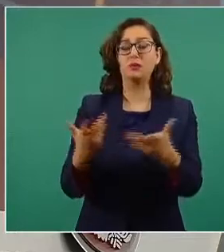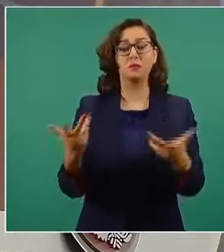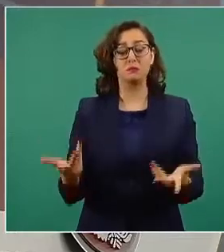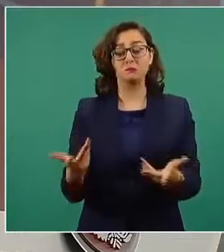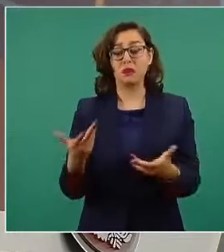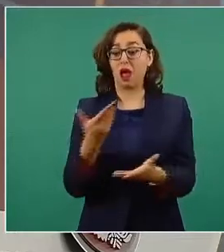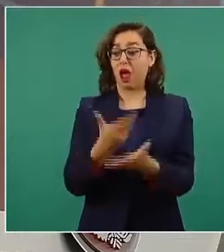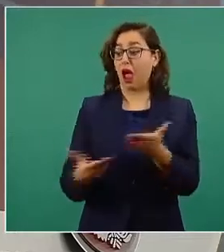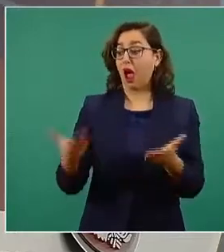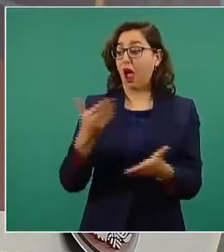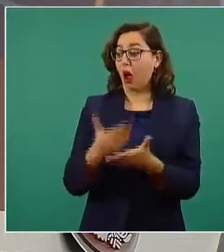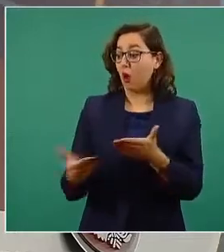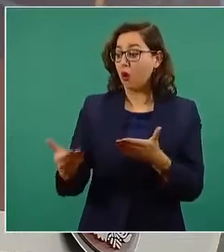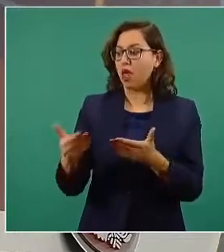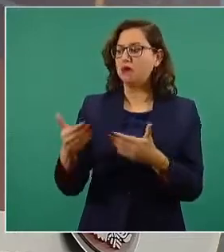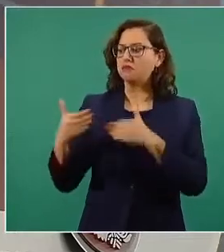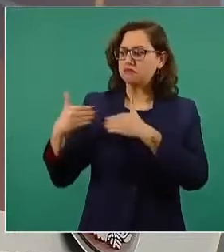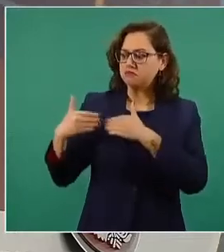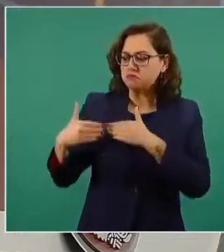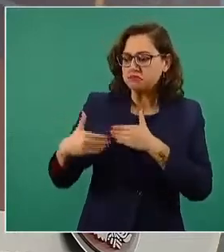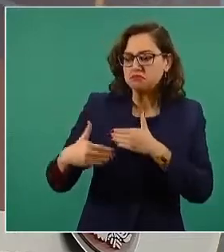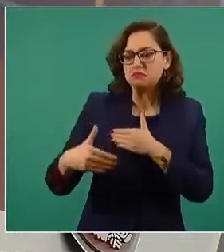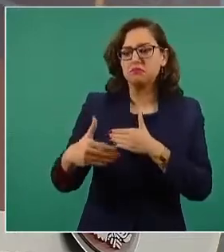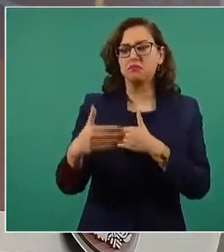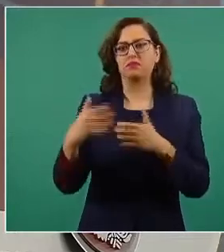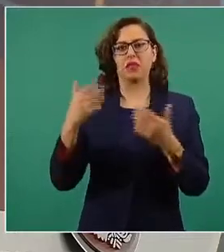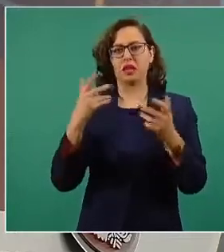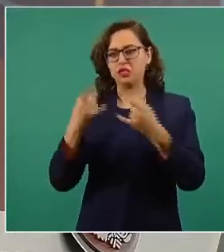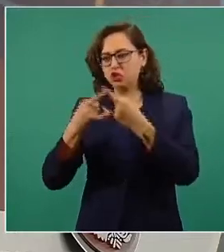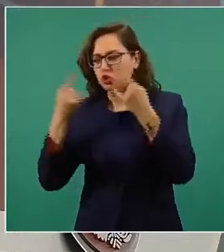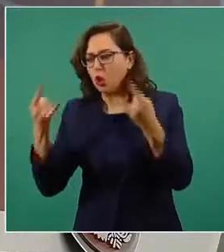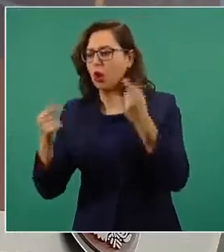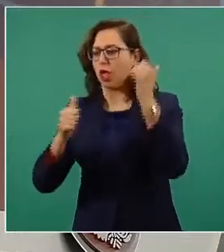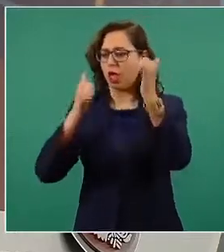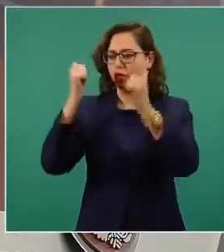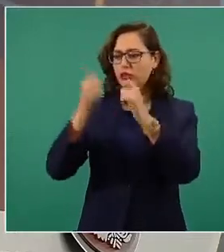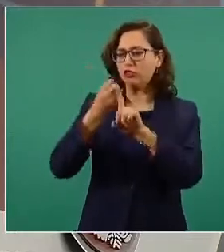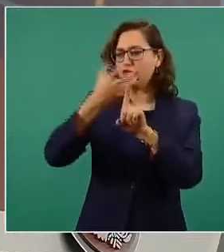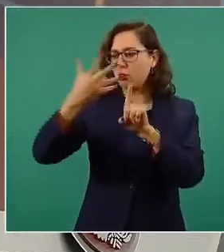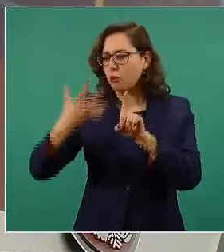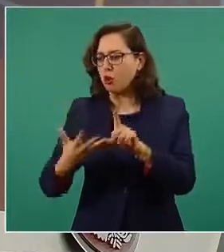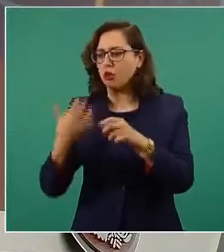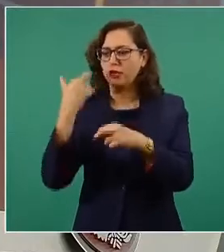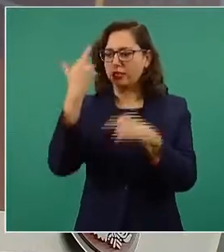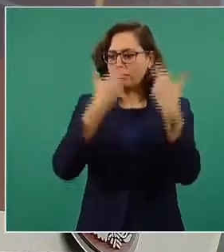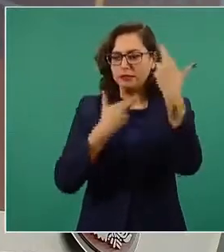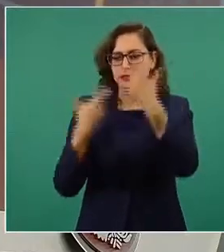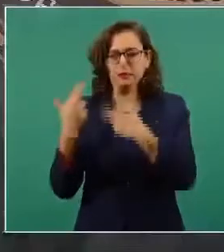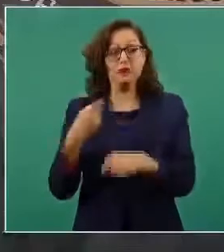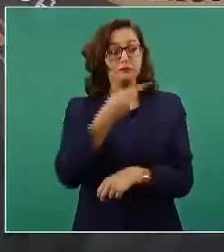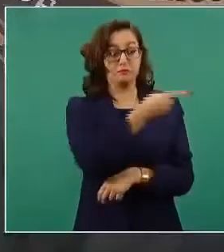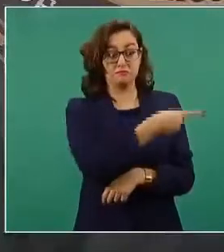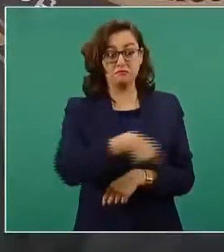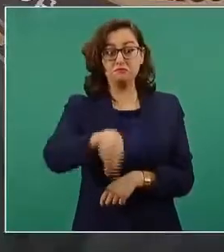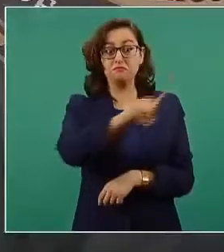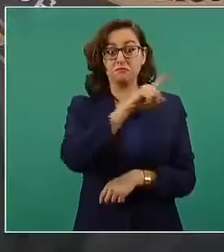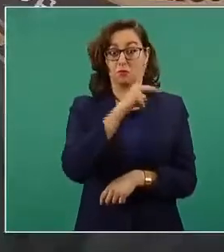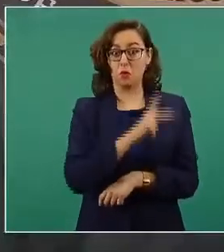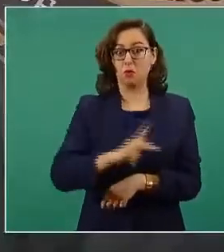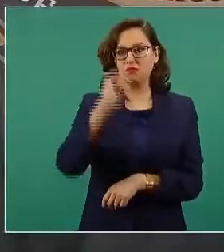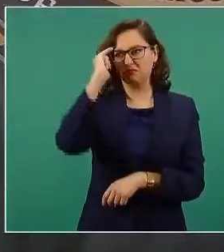todo la resistencia de nuestros pueblos, han mostrado al mundo la grandeza de la cosmogonía, conocimiento